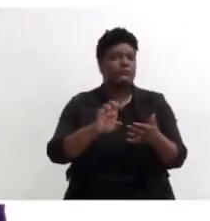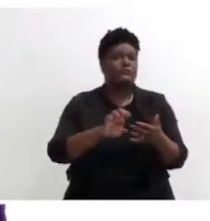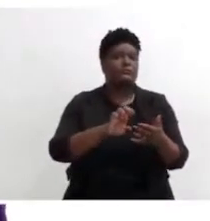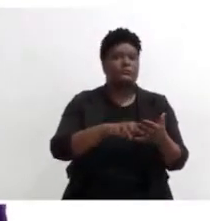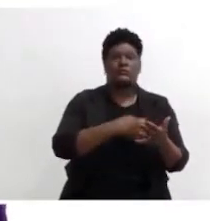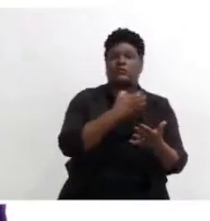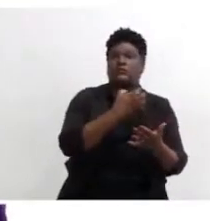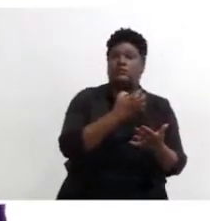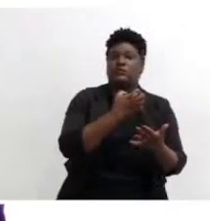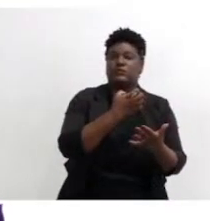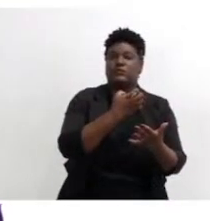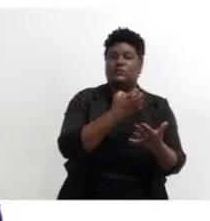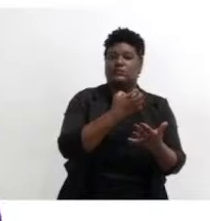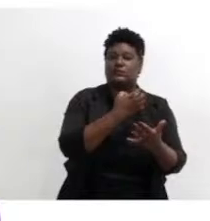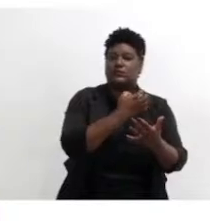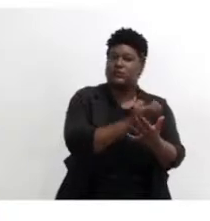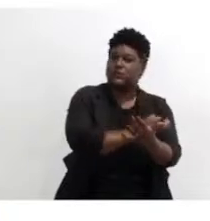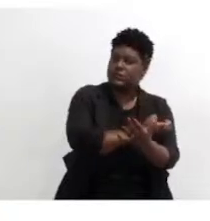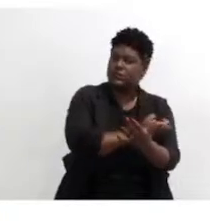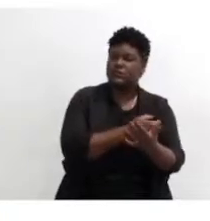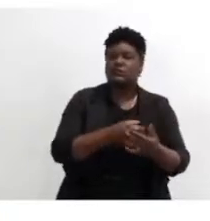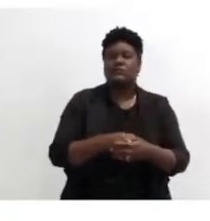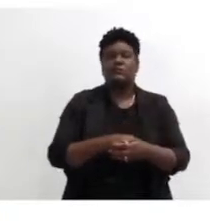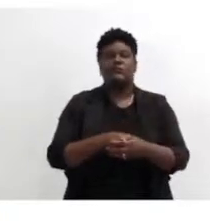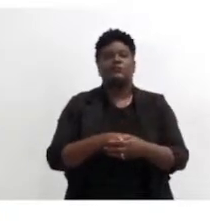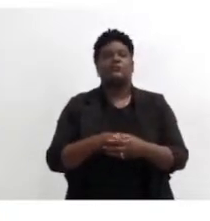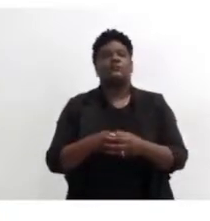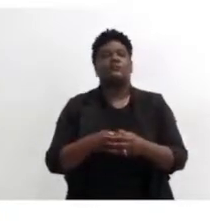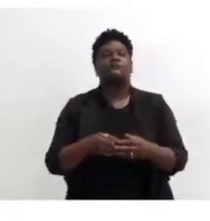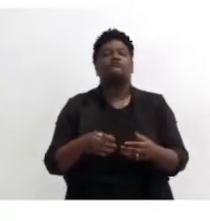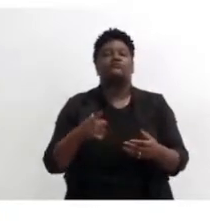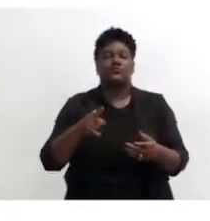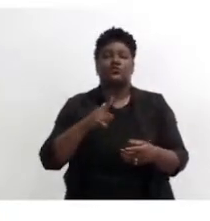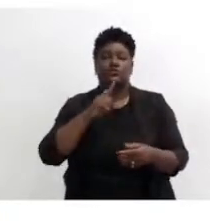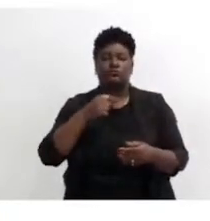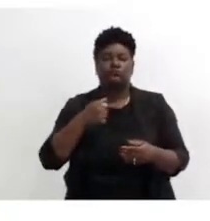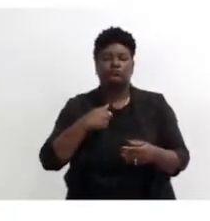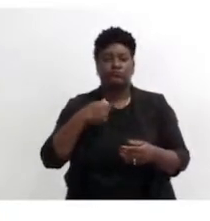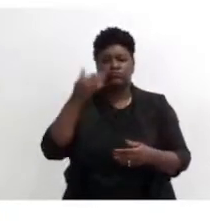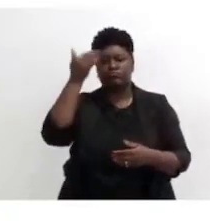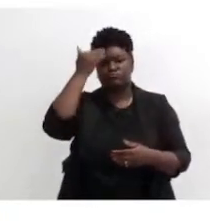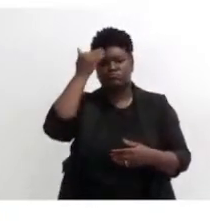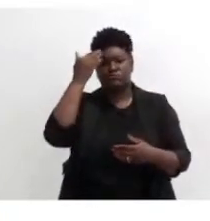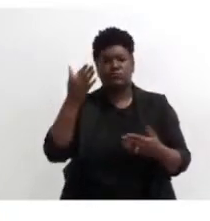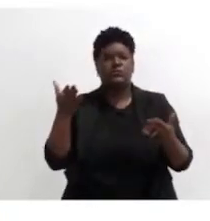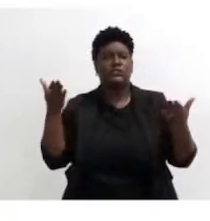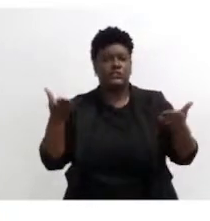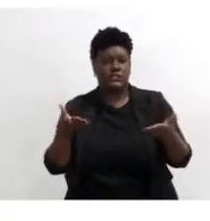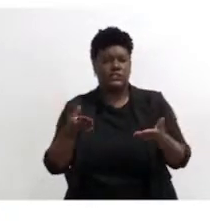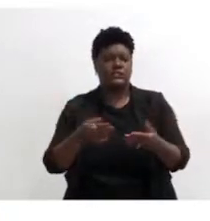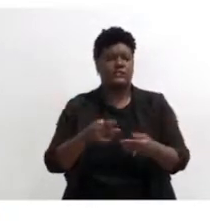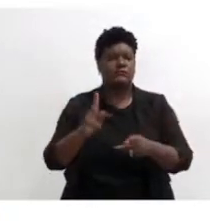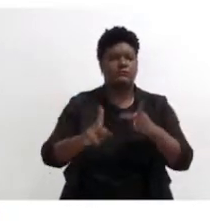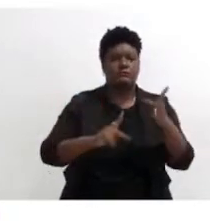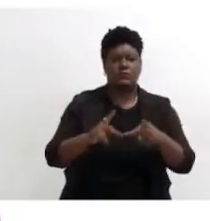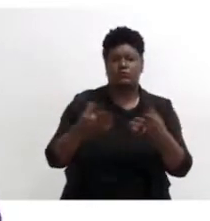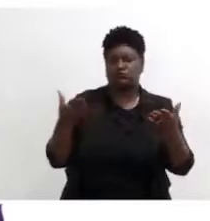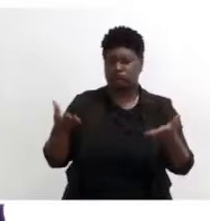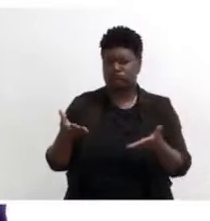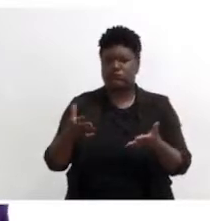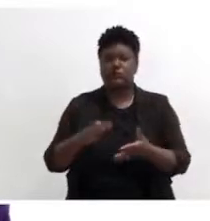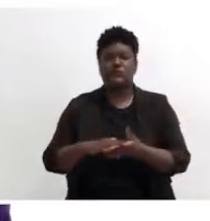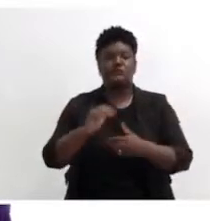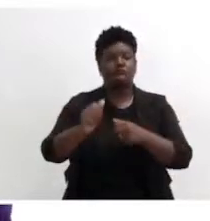que estoy seguro de que los participantes en este programa se convertirán en un pilar fundamental de nuestra estrategia nacional para desarrollar